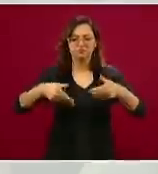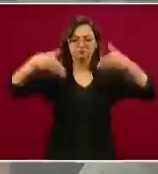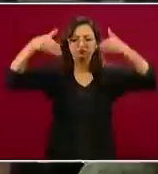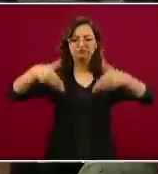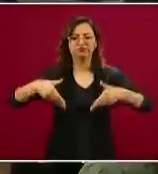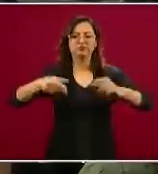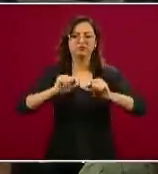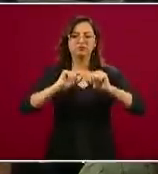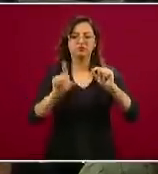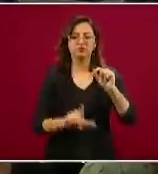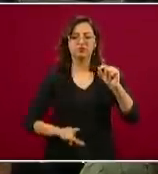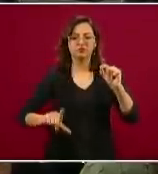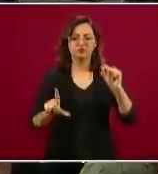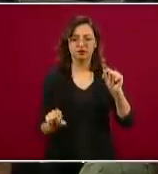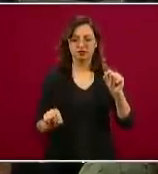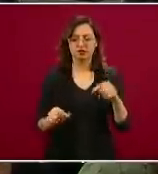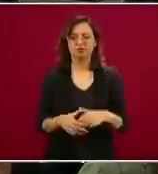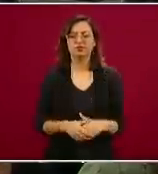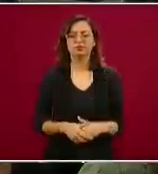México, con lo